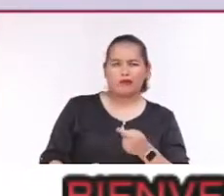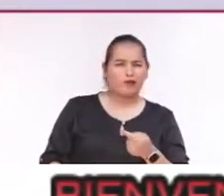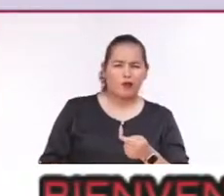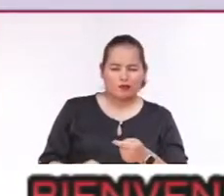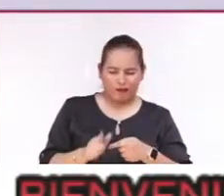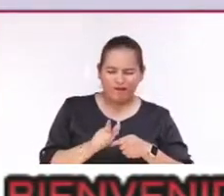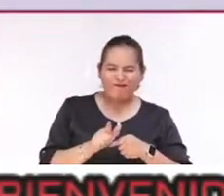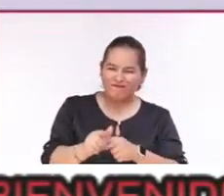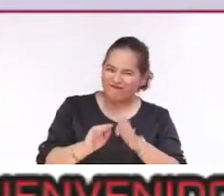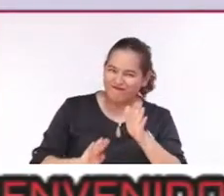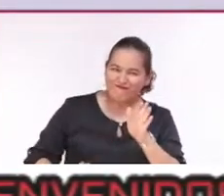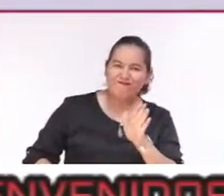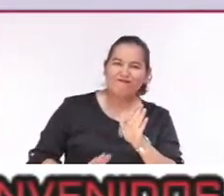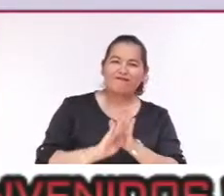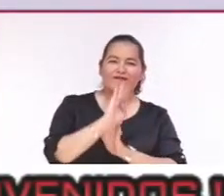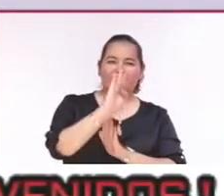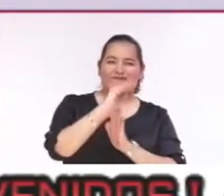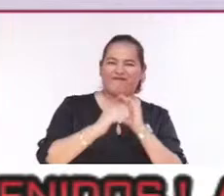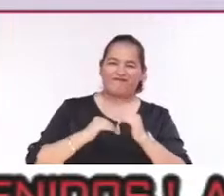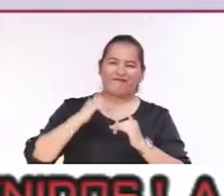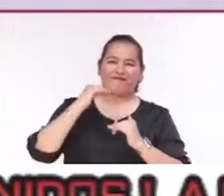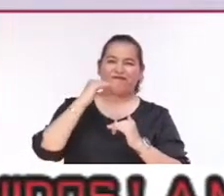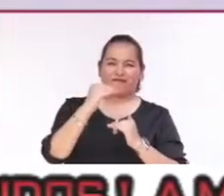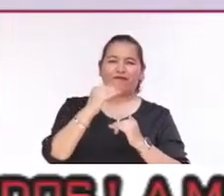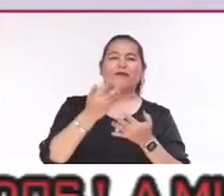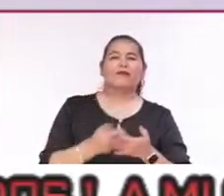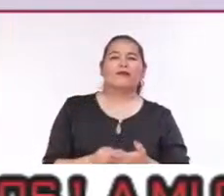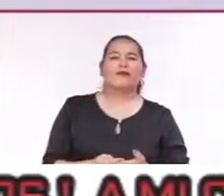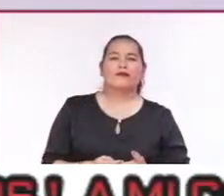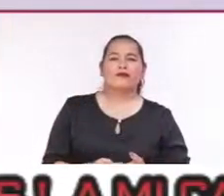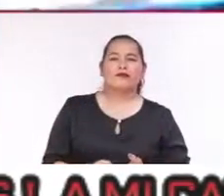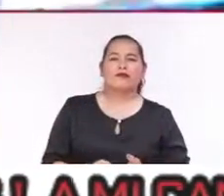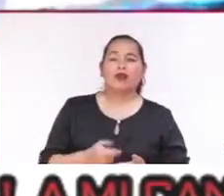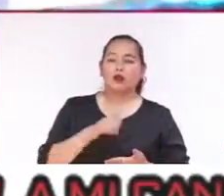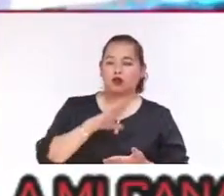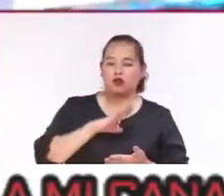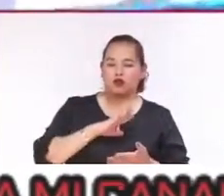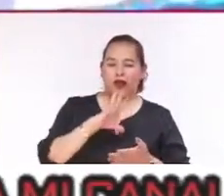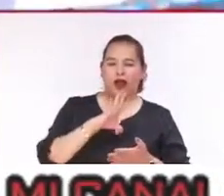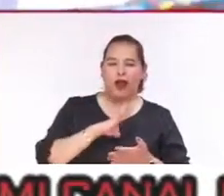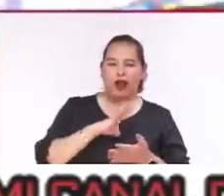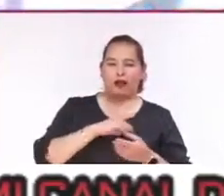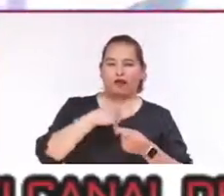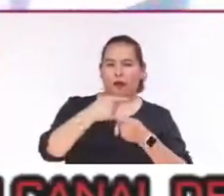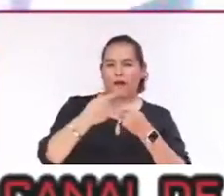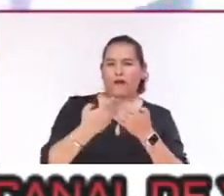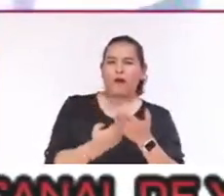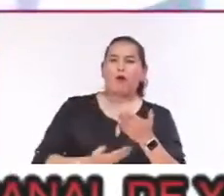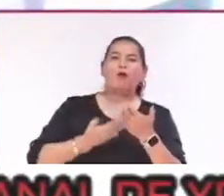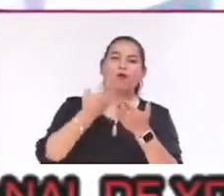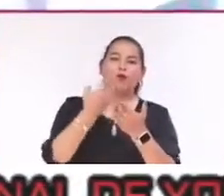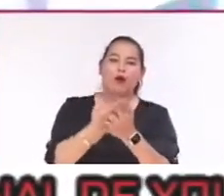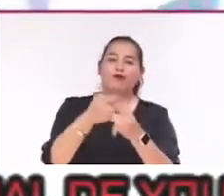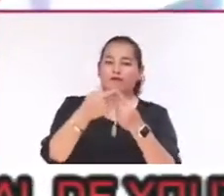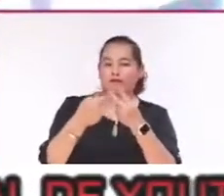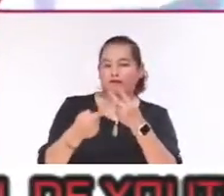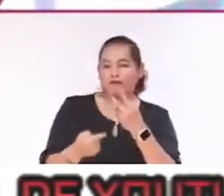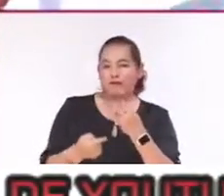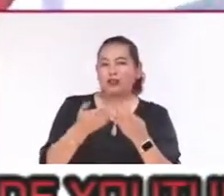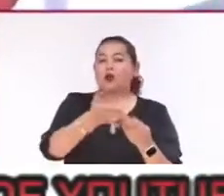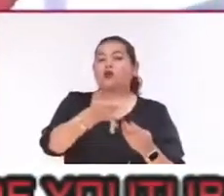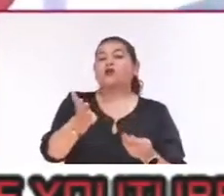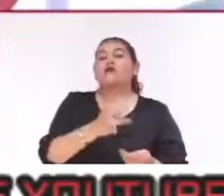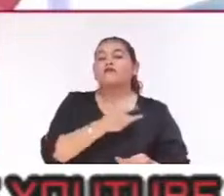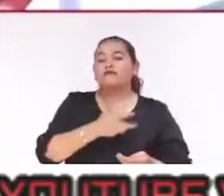la transformación. Yo les traigo varias propuestas que pongo a su consideración